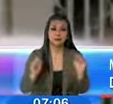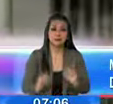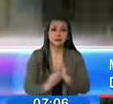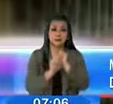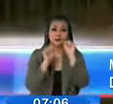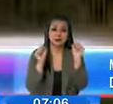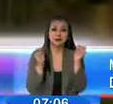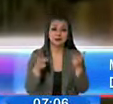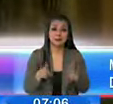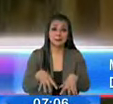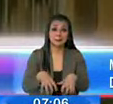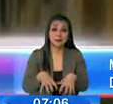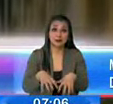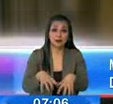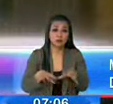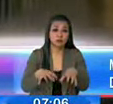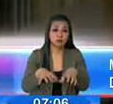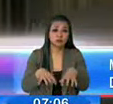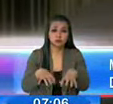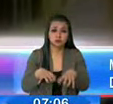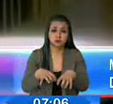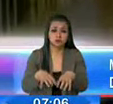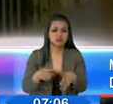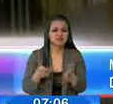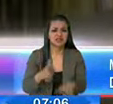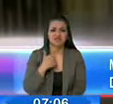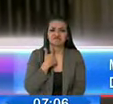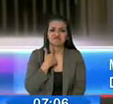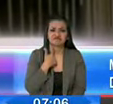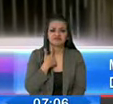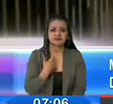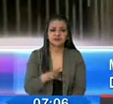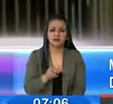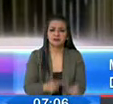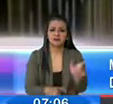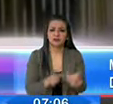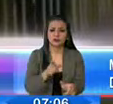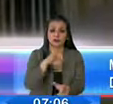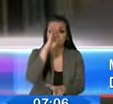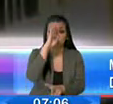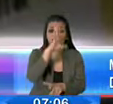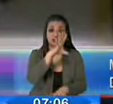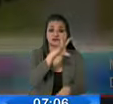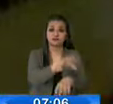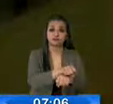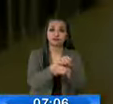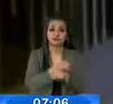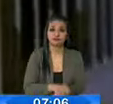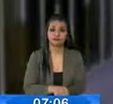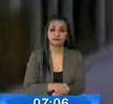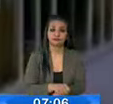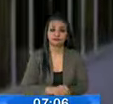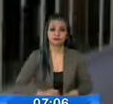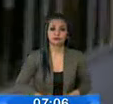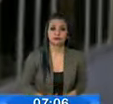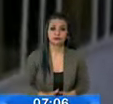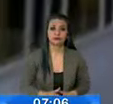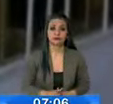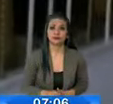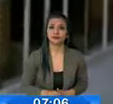perros advertían del movimiento, era tarde para los sospechosos. Los agentes policiales estaban por todo lado.